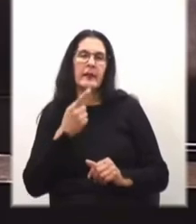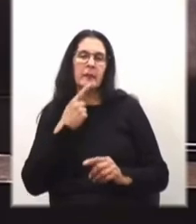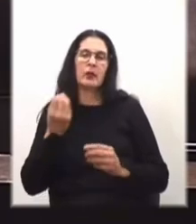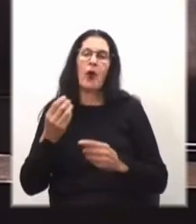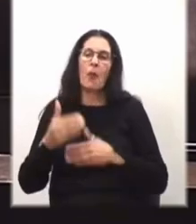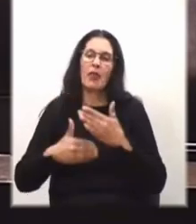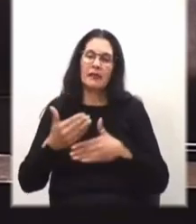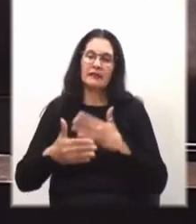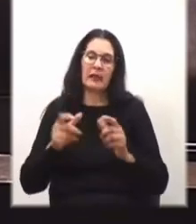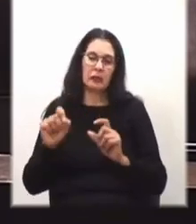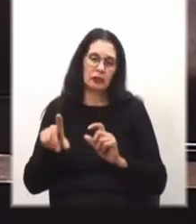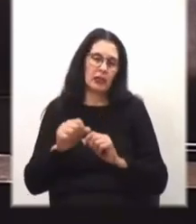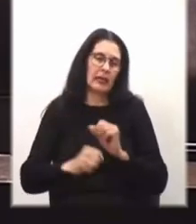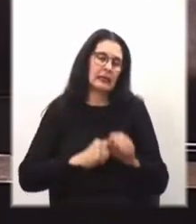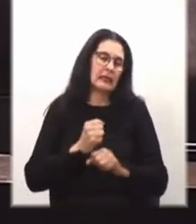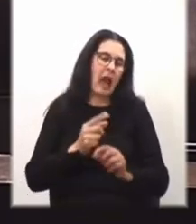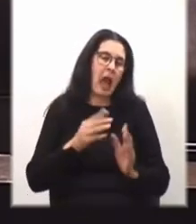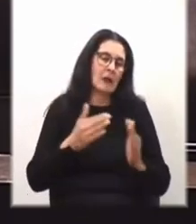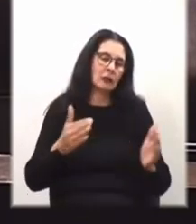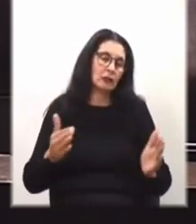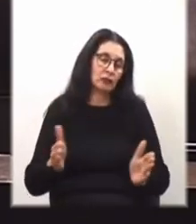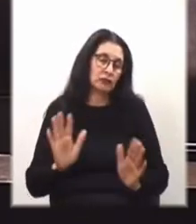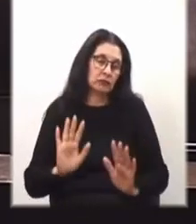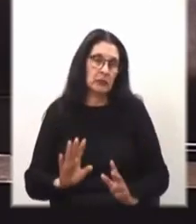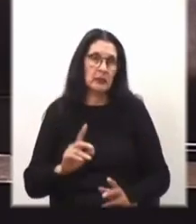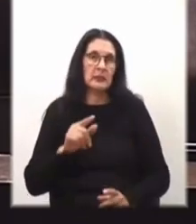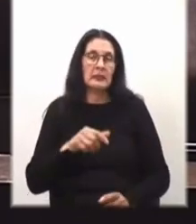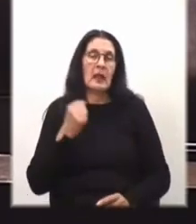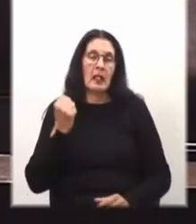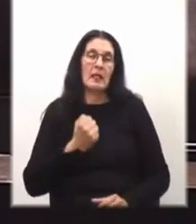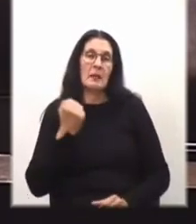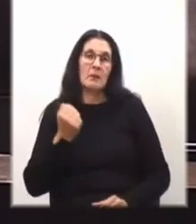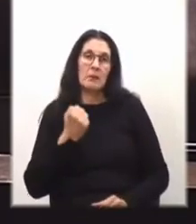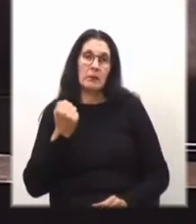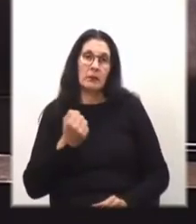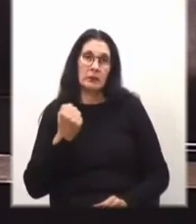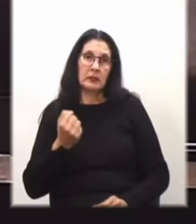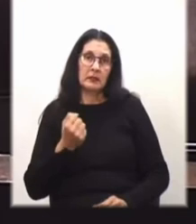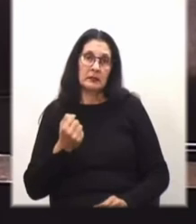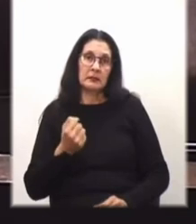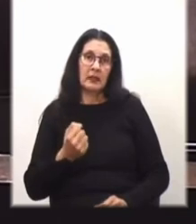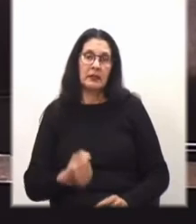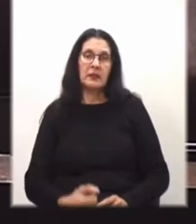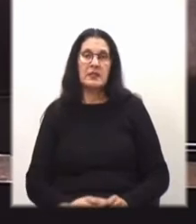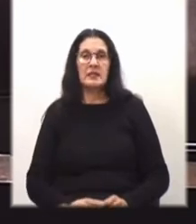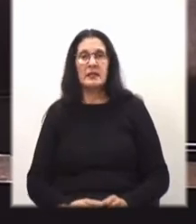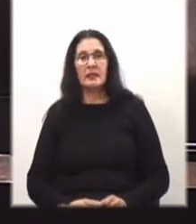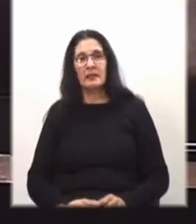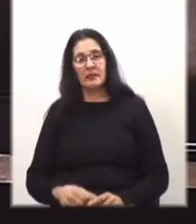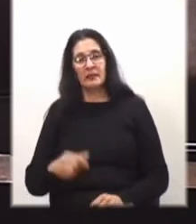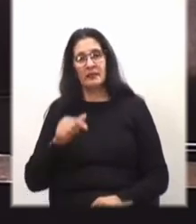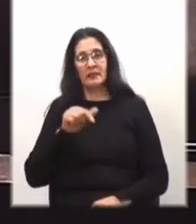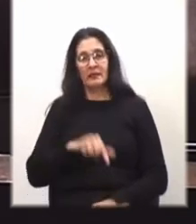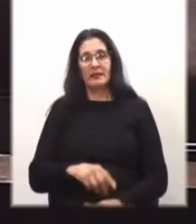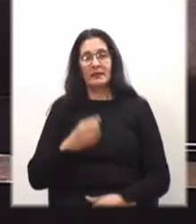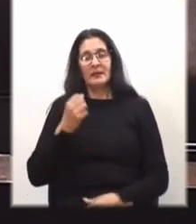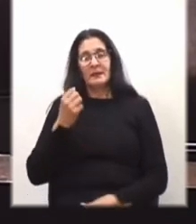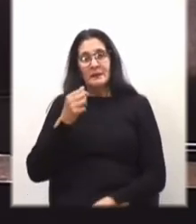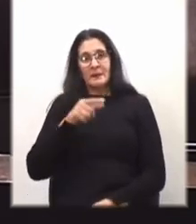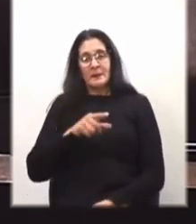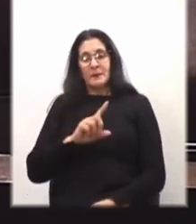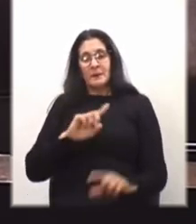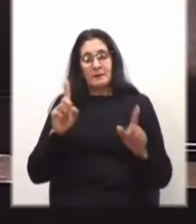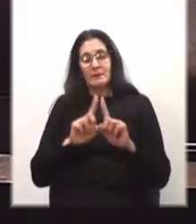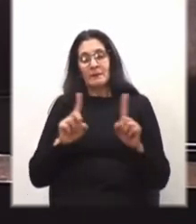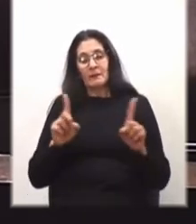estos años, nos forjó en la importancia o en el valor de la democracia. No porque